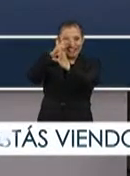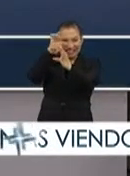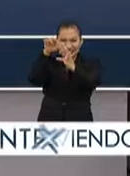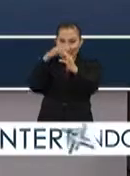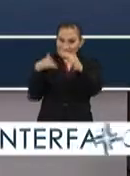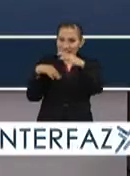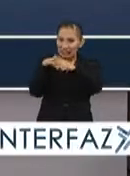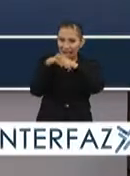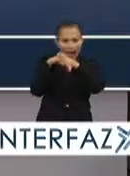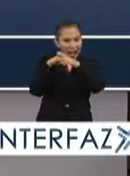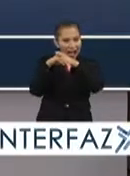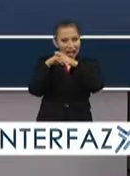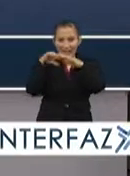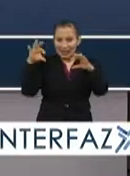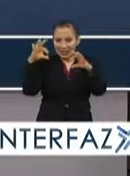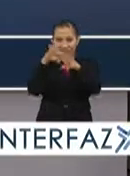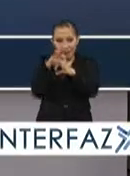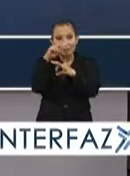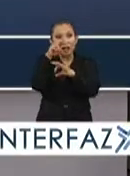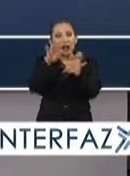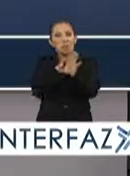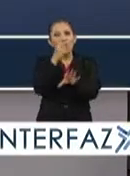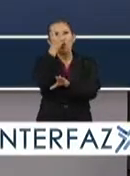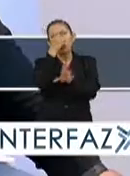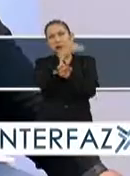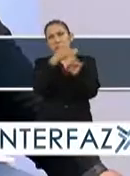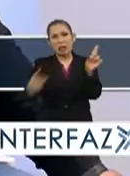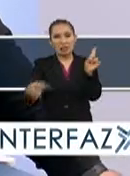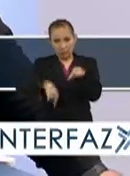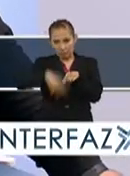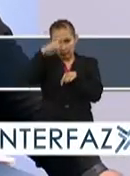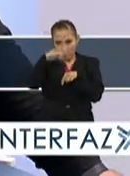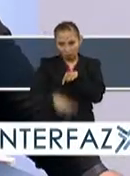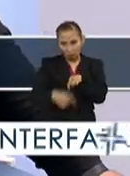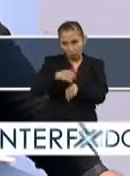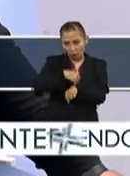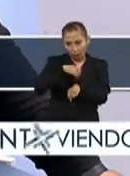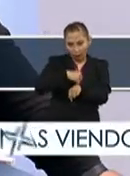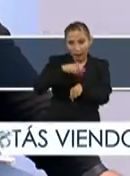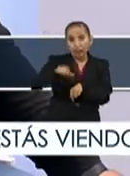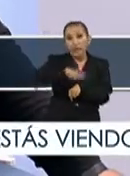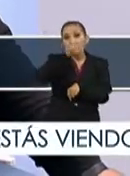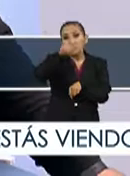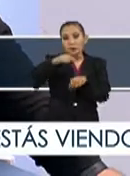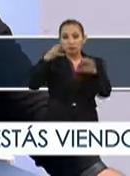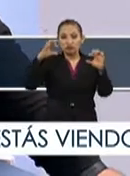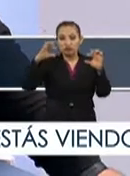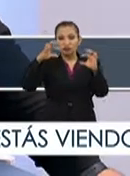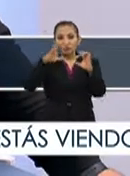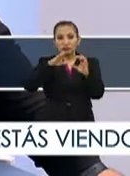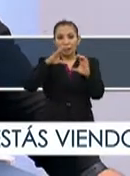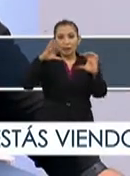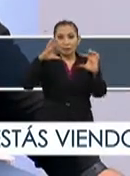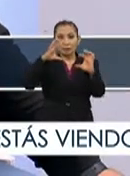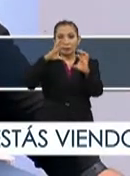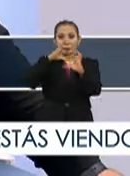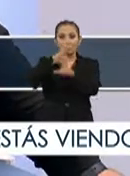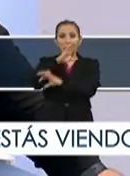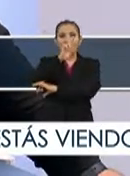el máximo del eclipse, que va a ser como a las 2:30 hora de México, y luego vuelve a salir, sale de la